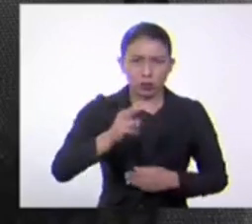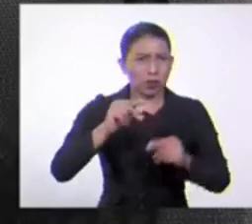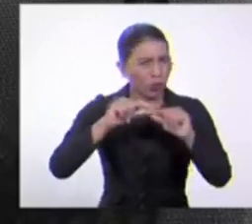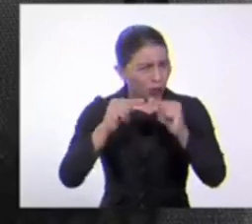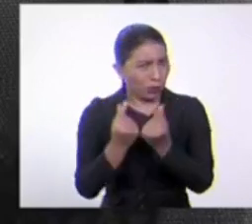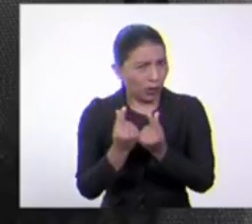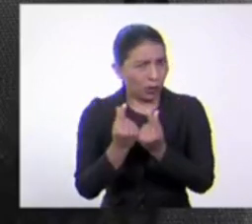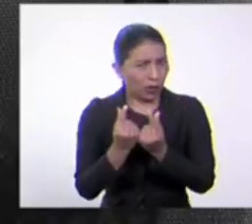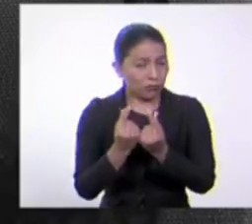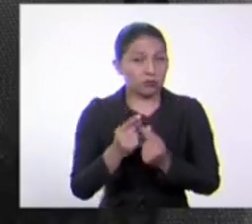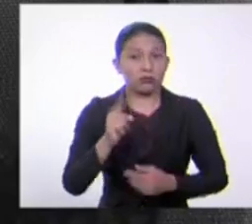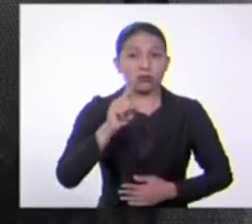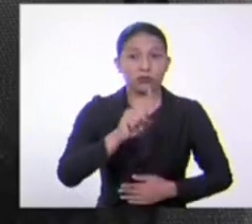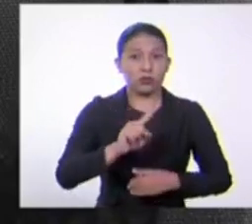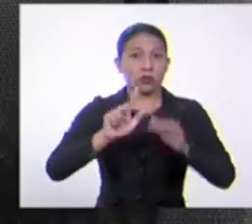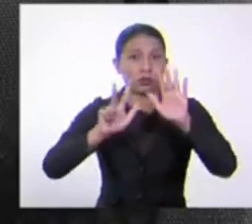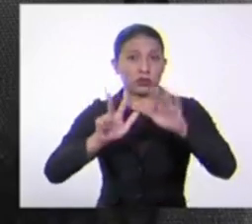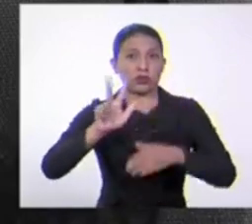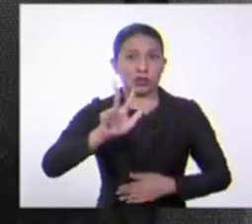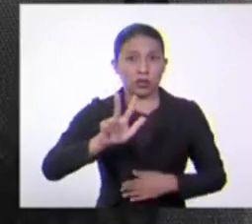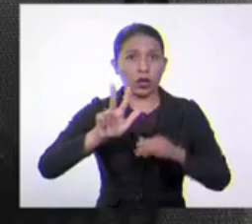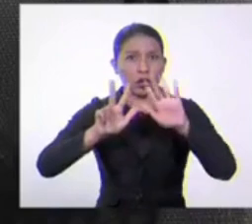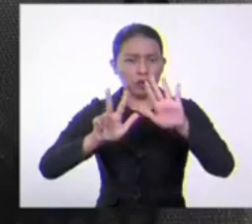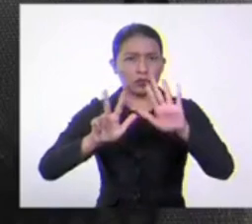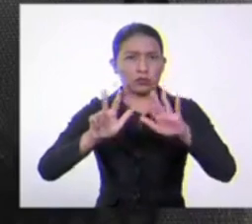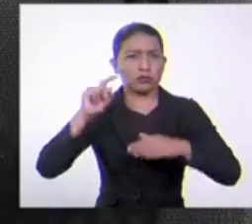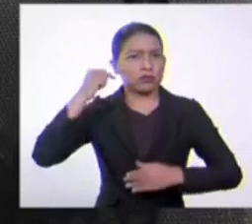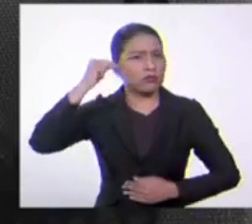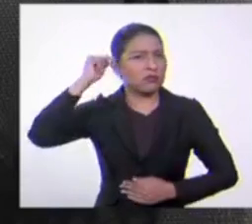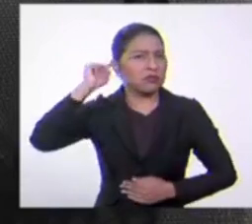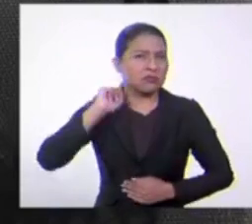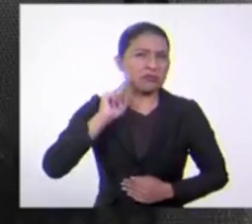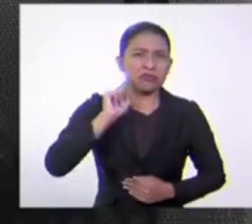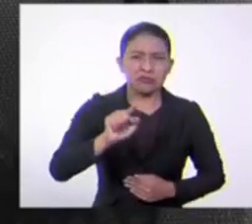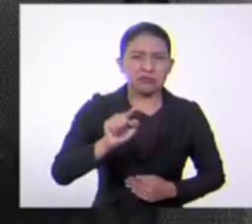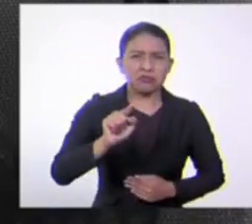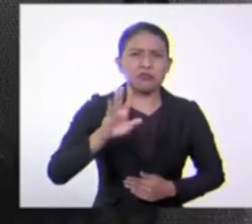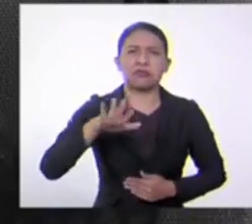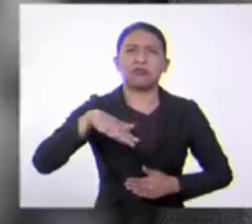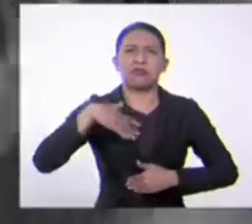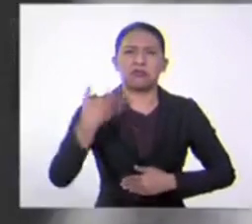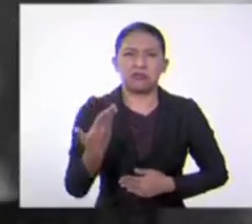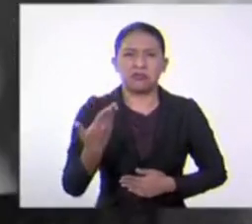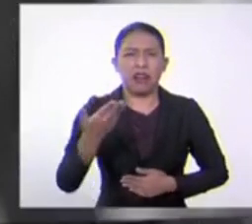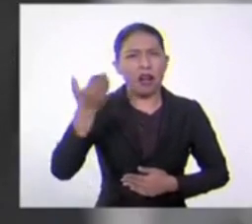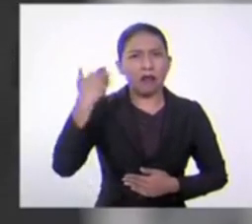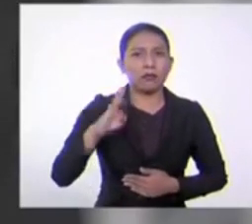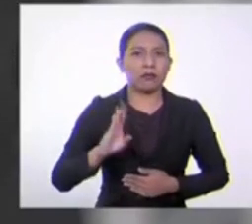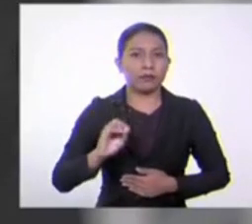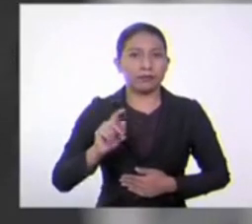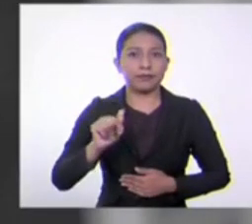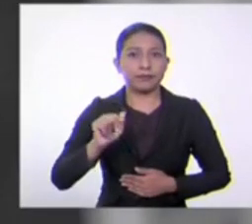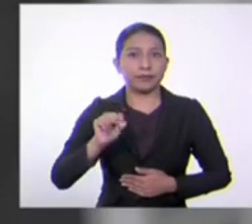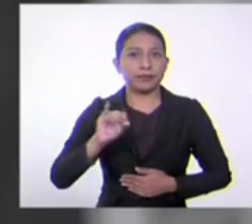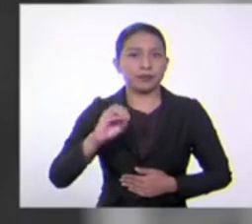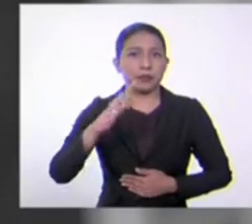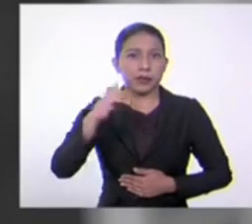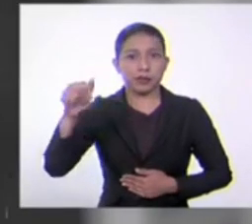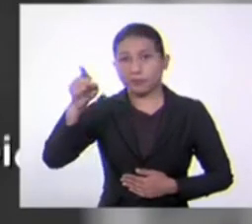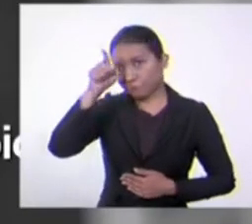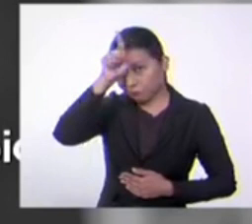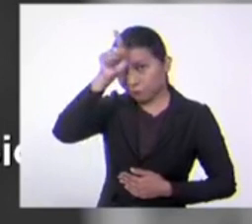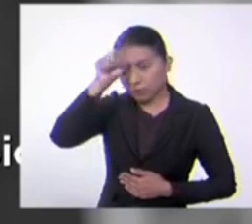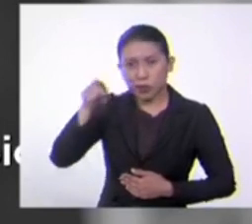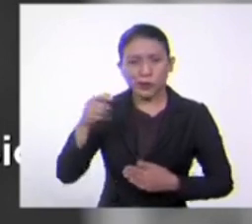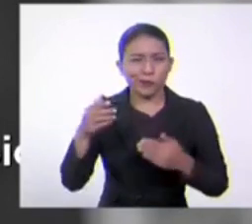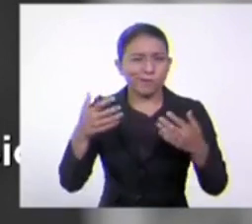Pues en 1838, Matthias Schleiden, botánico alemán, quien se dedicó a estudiar las plantas